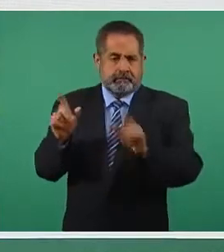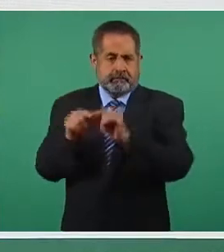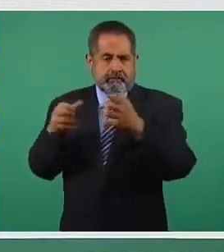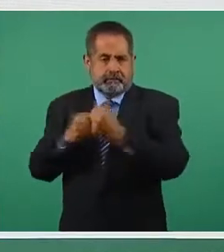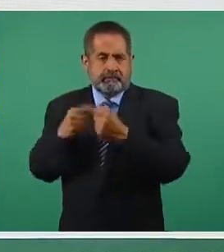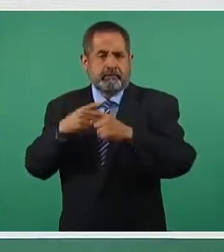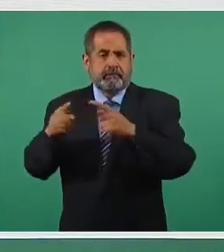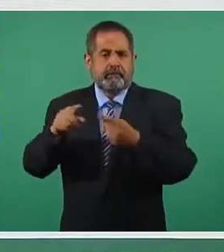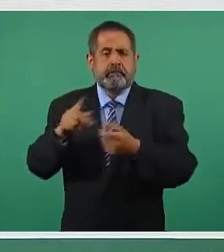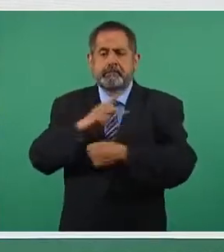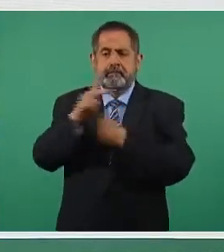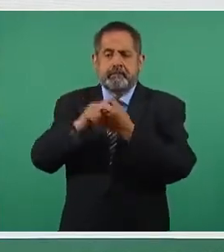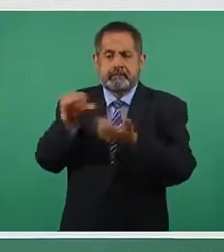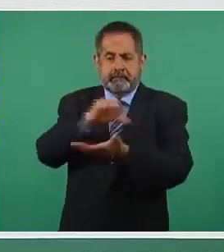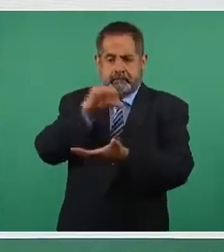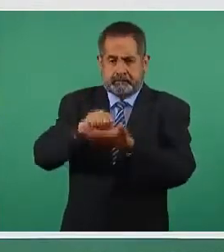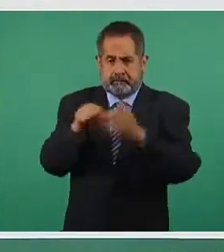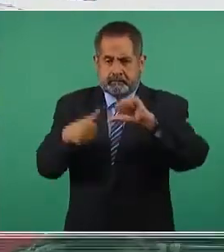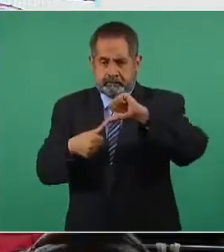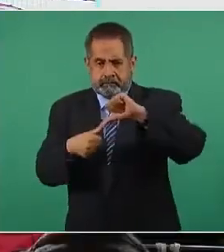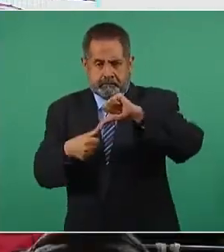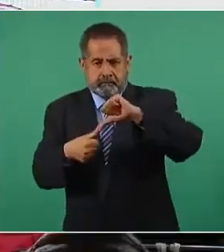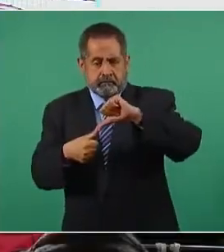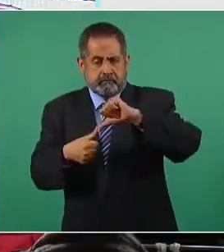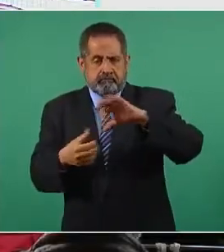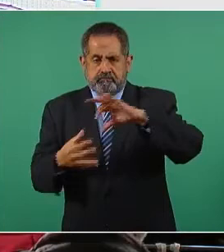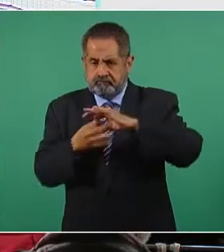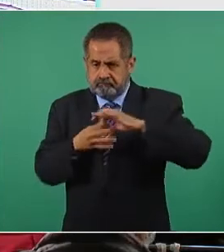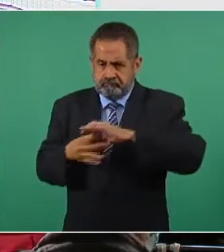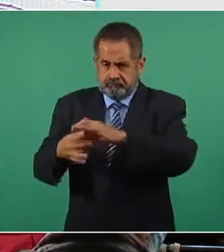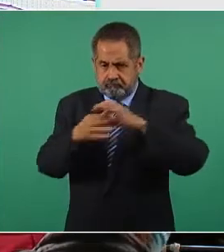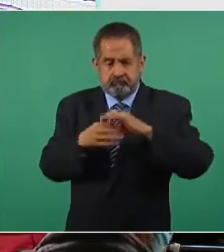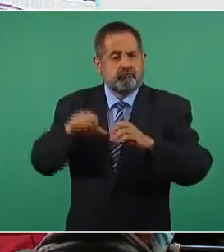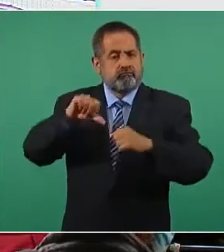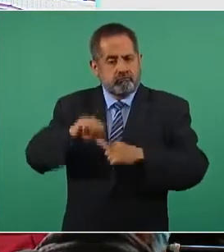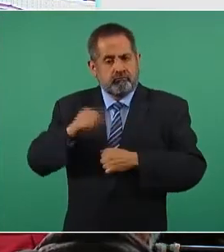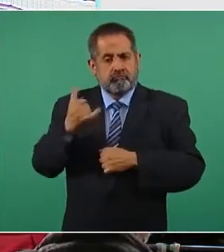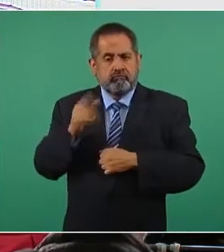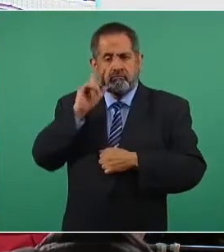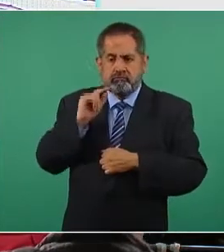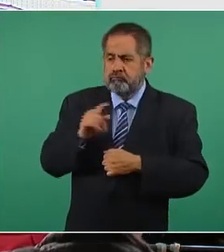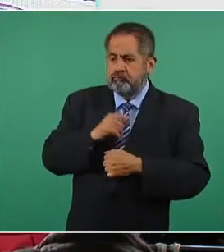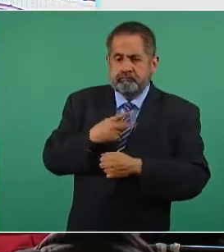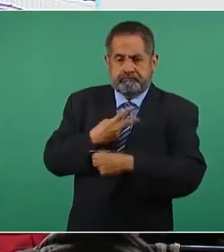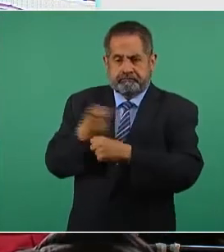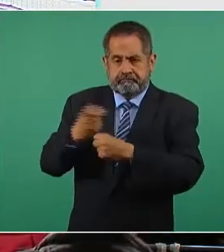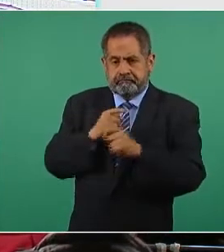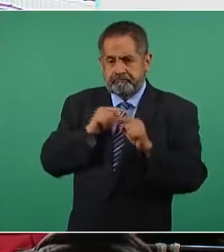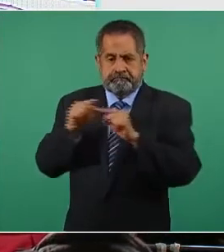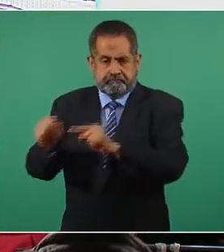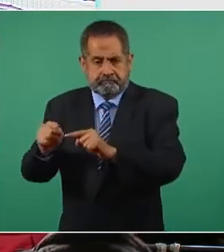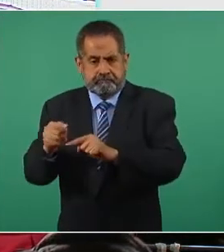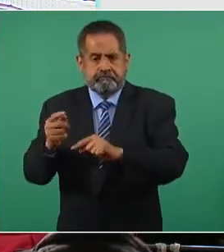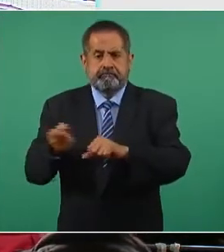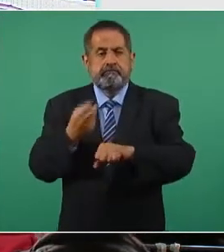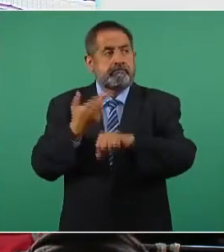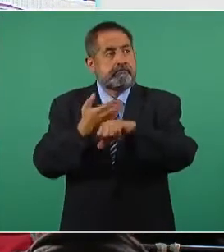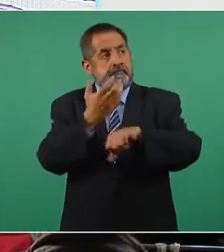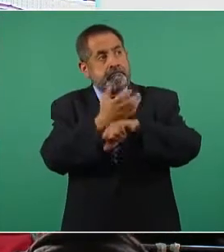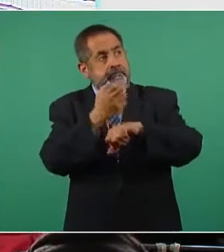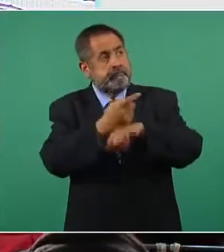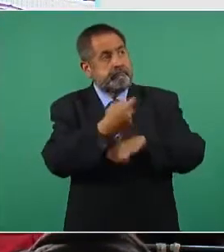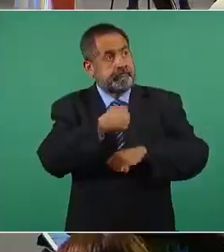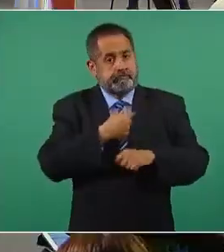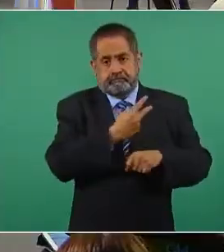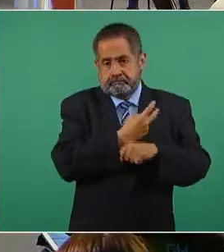países de Centroamérica, países hermanos de México. El día de hoy y mañana fuimos invitados el secretario de Estado de Estados Unidos, Anthony